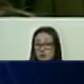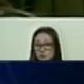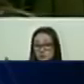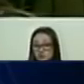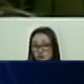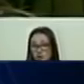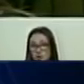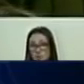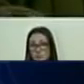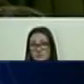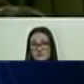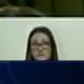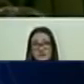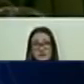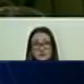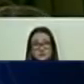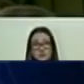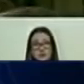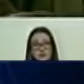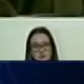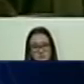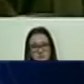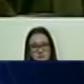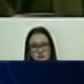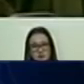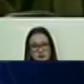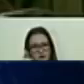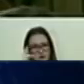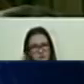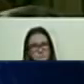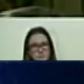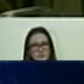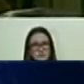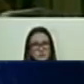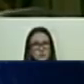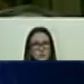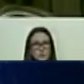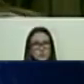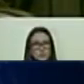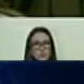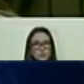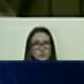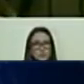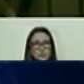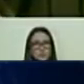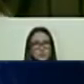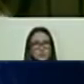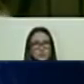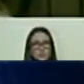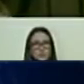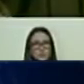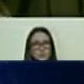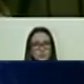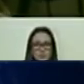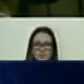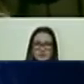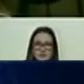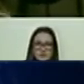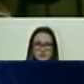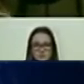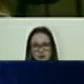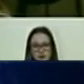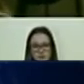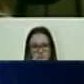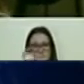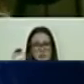o su gobierno para exigir que se respete todo lo relacionado con el principio y los derechos que tiene cada país